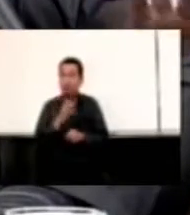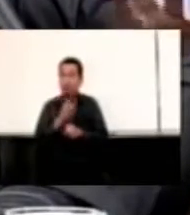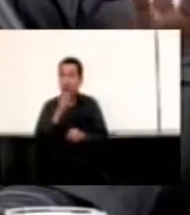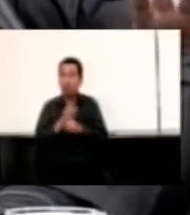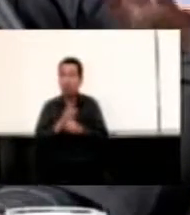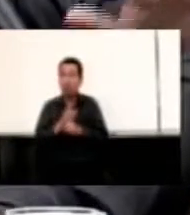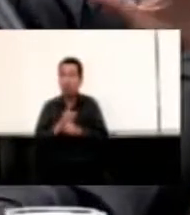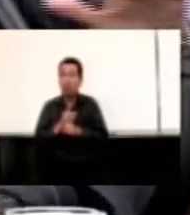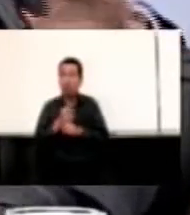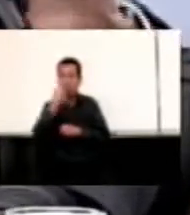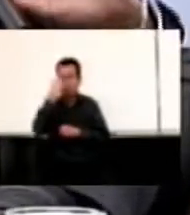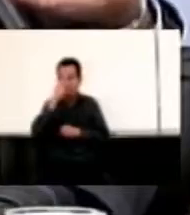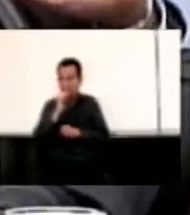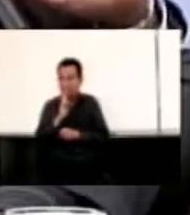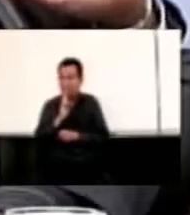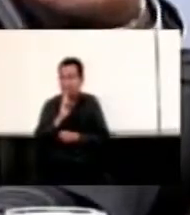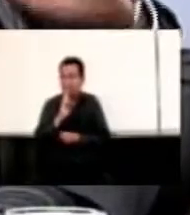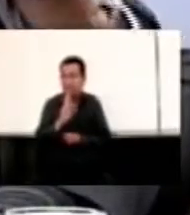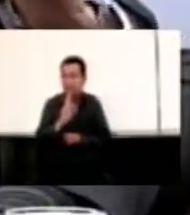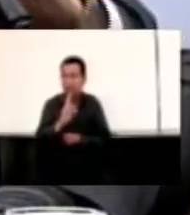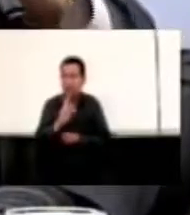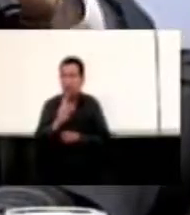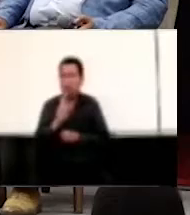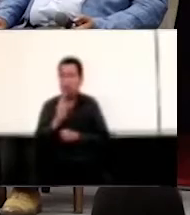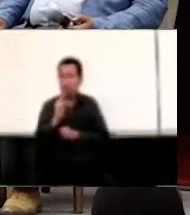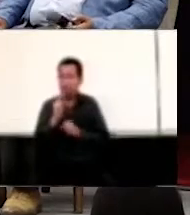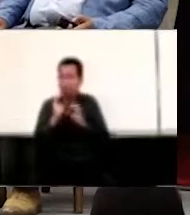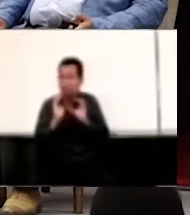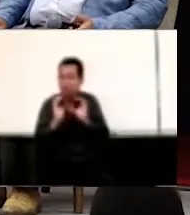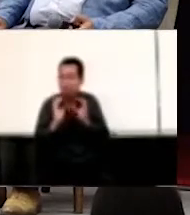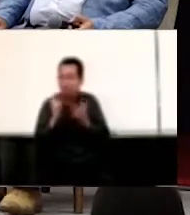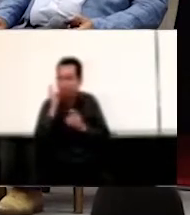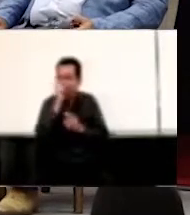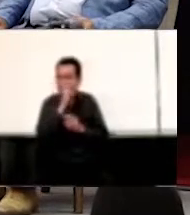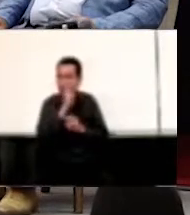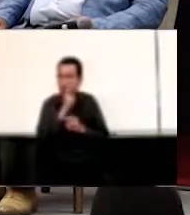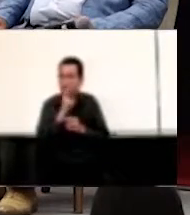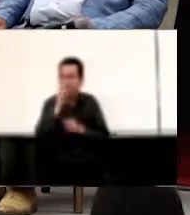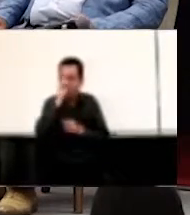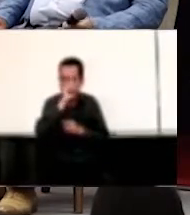no tengo una respuesta a ese modelo.